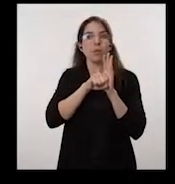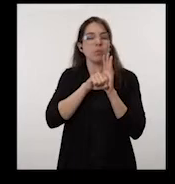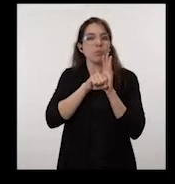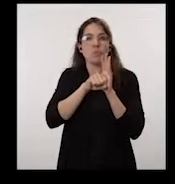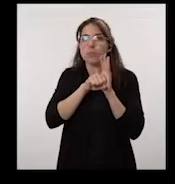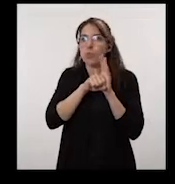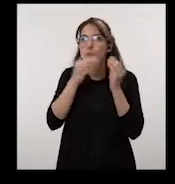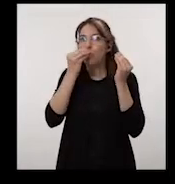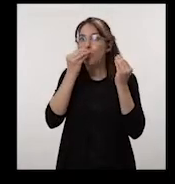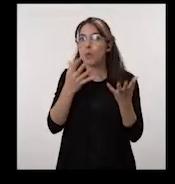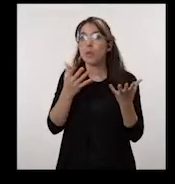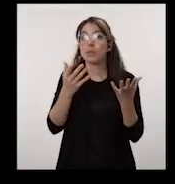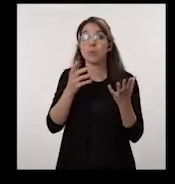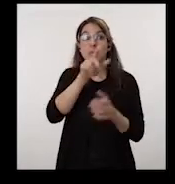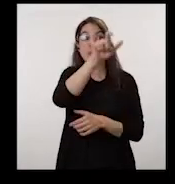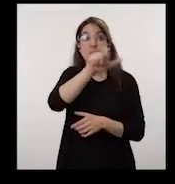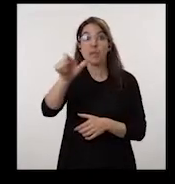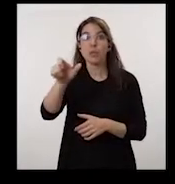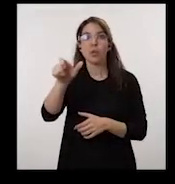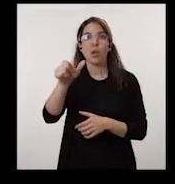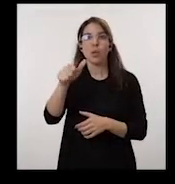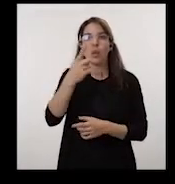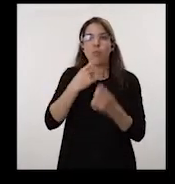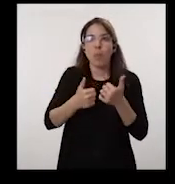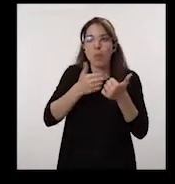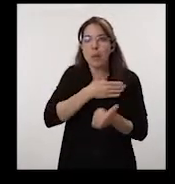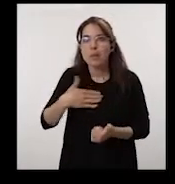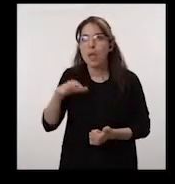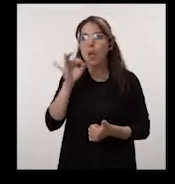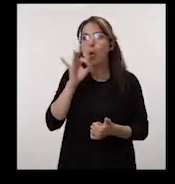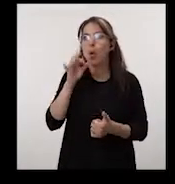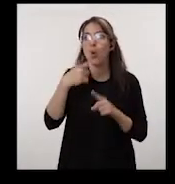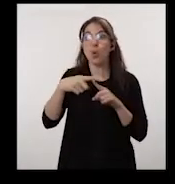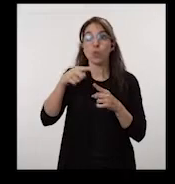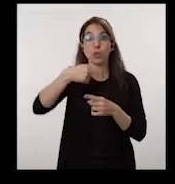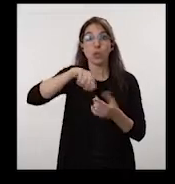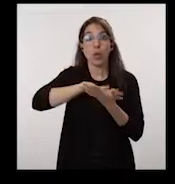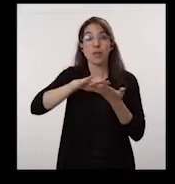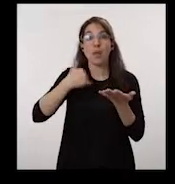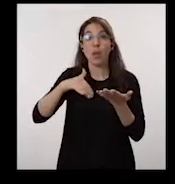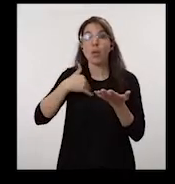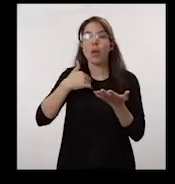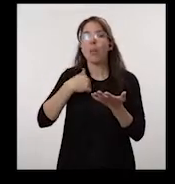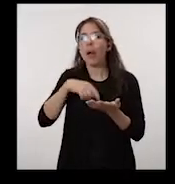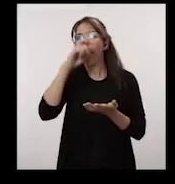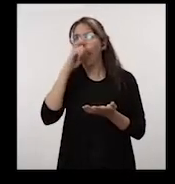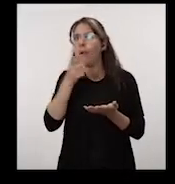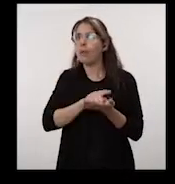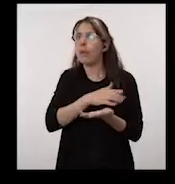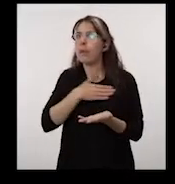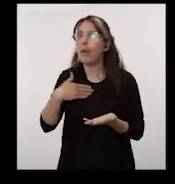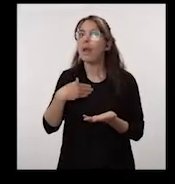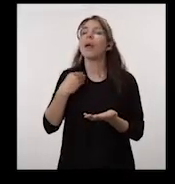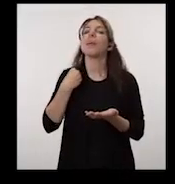este nivel y desde luego animo a todos aquellos que quieran conocer un poquito más va a recordar algunos aspectos que ya hemos ido tratando que visite el perfil